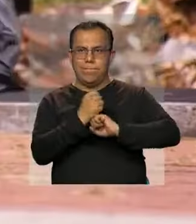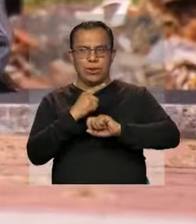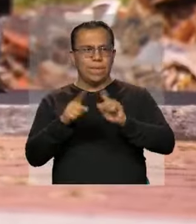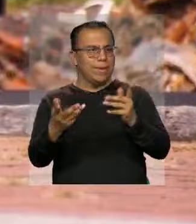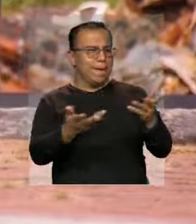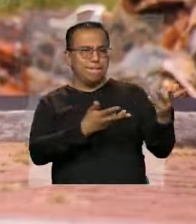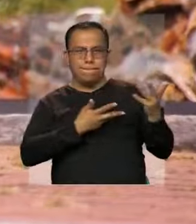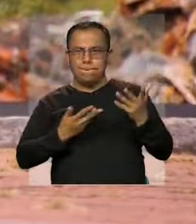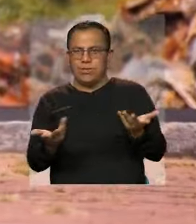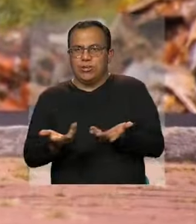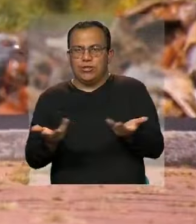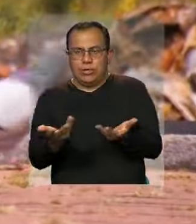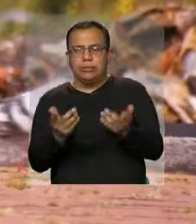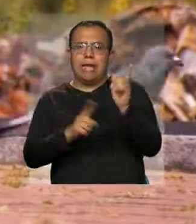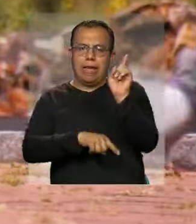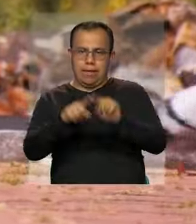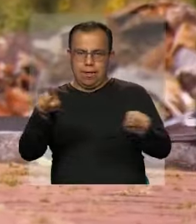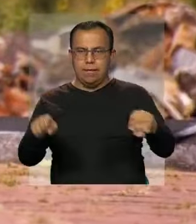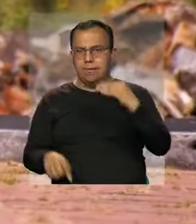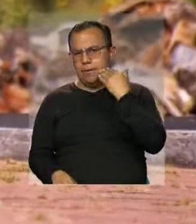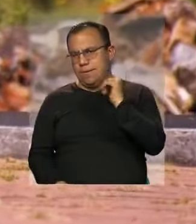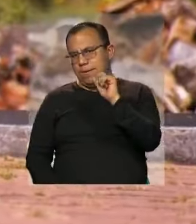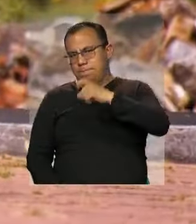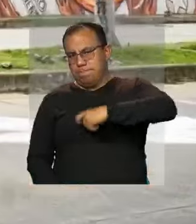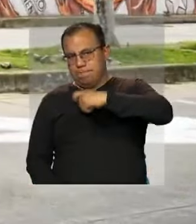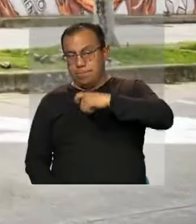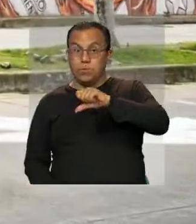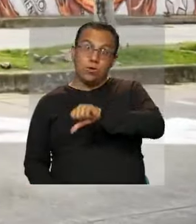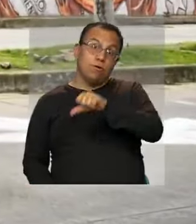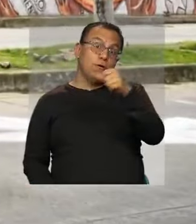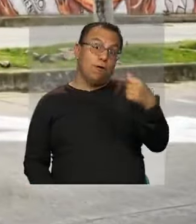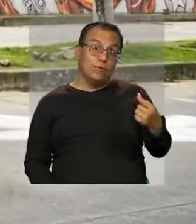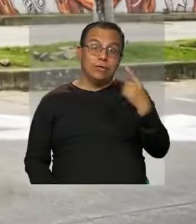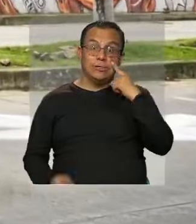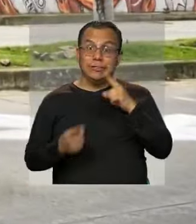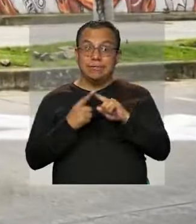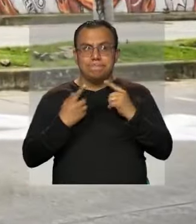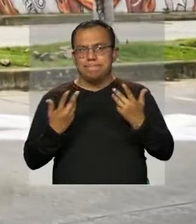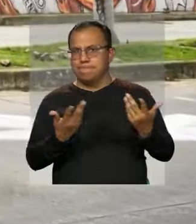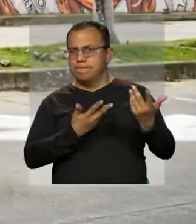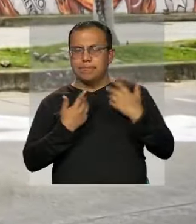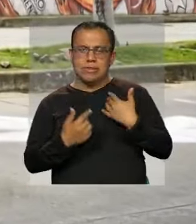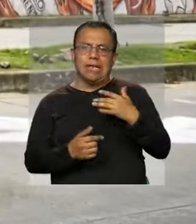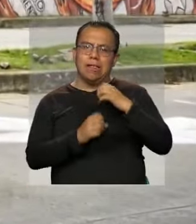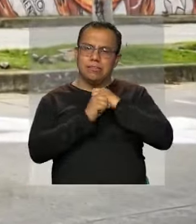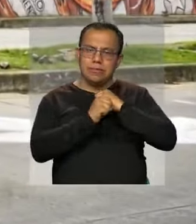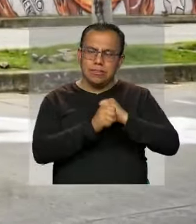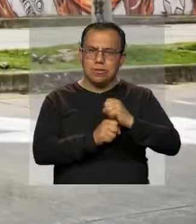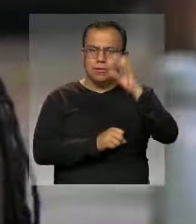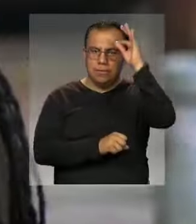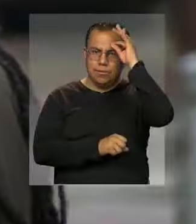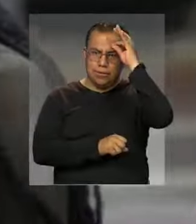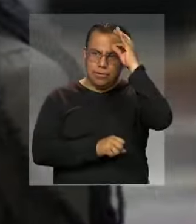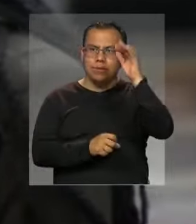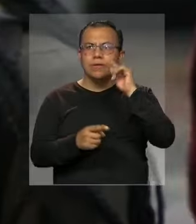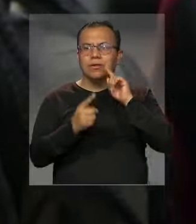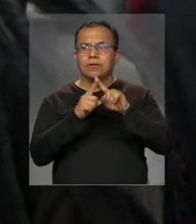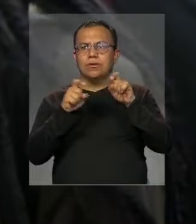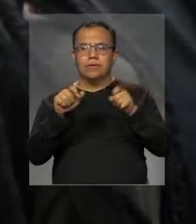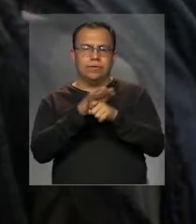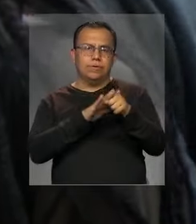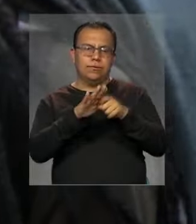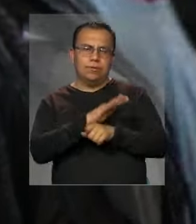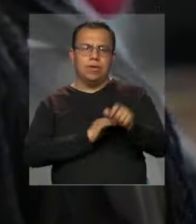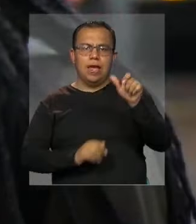otra salida. Algunas lo hacen por necesidad, mientras que otras lo hacen por el consumo de sustancias psicoactivas, como es el caso